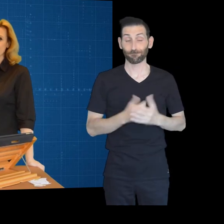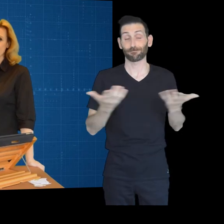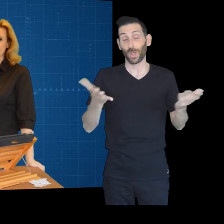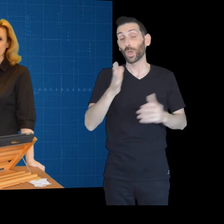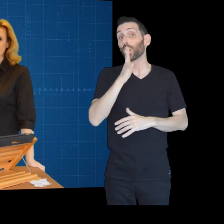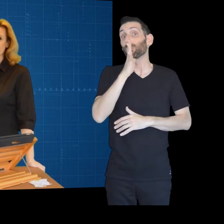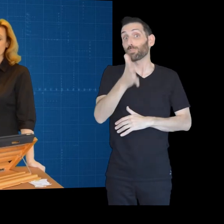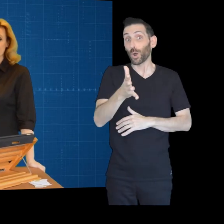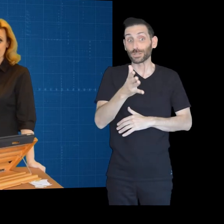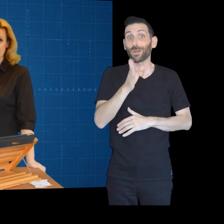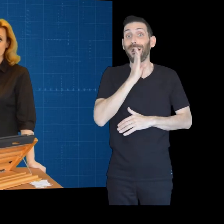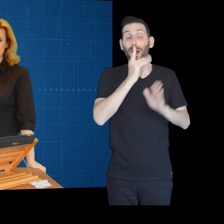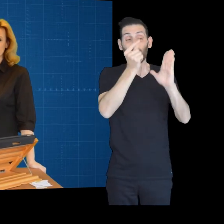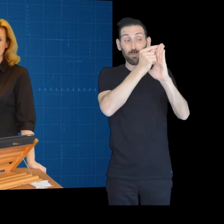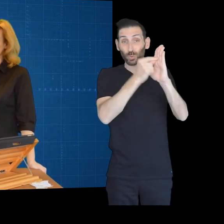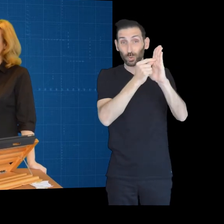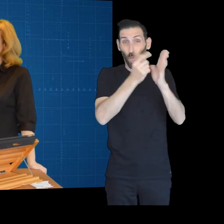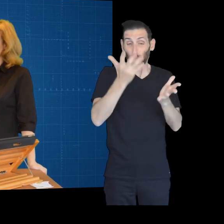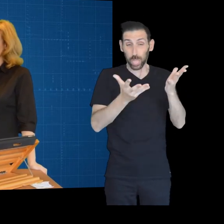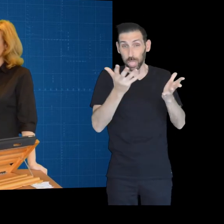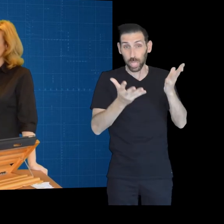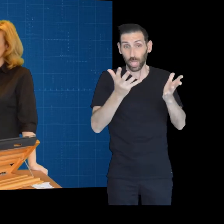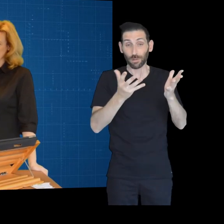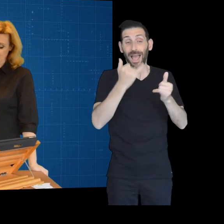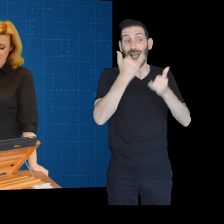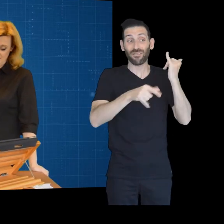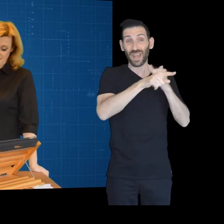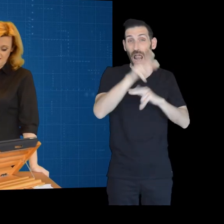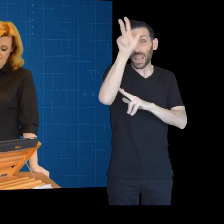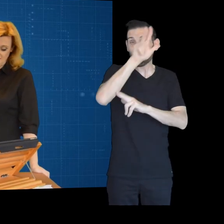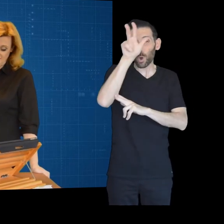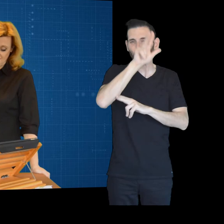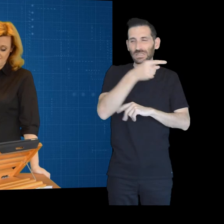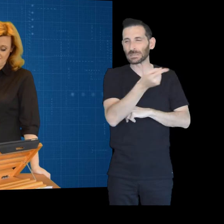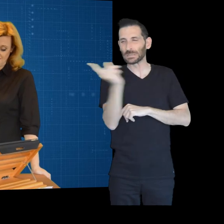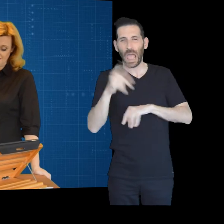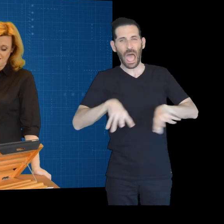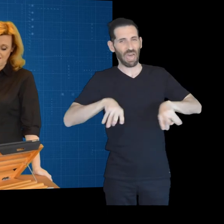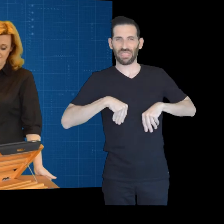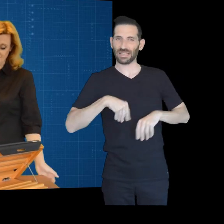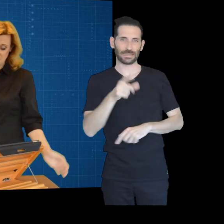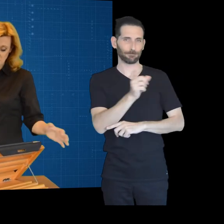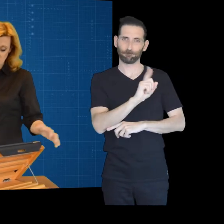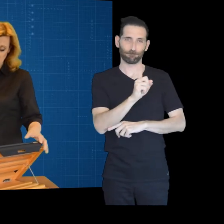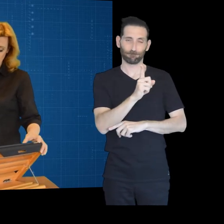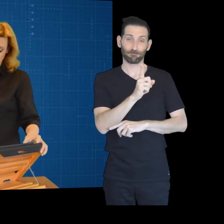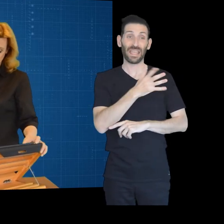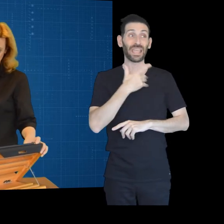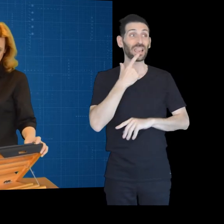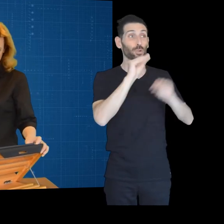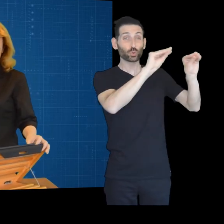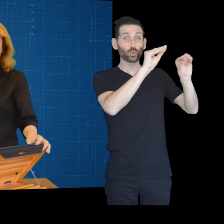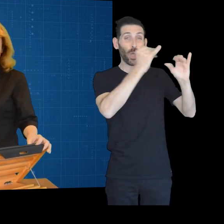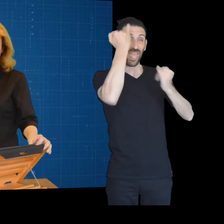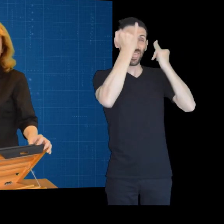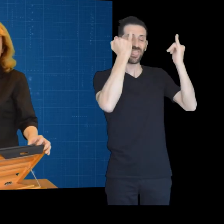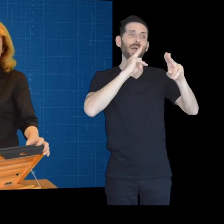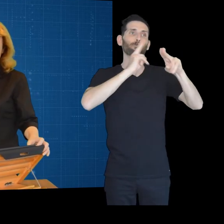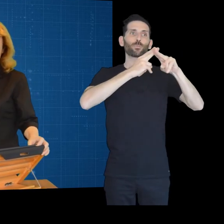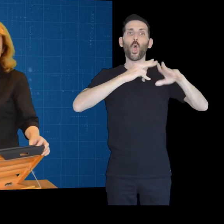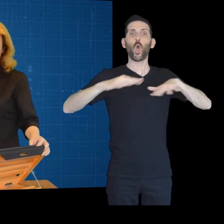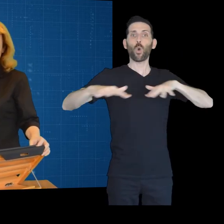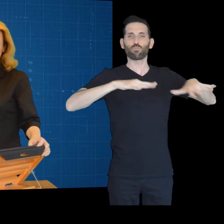Ben, pois debido a estes puntos, a hipótese de Wegener non tivo moita aceptación no seu tempo. E as súas ideas movilistas,